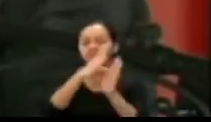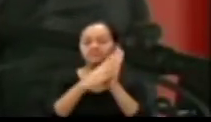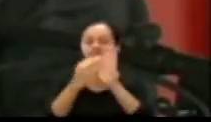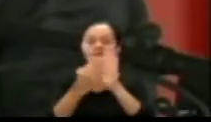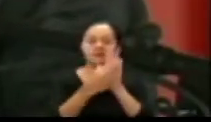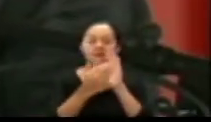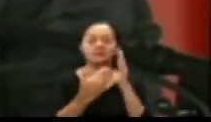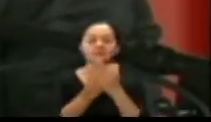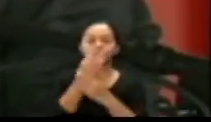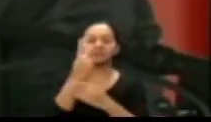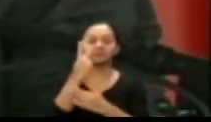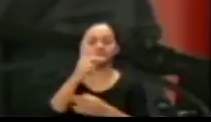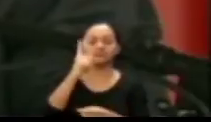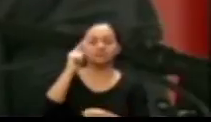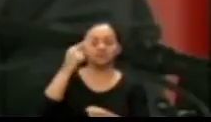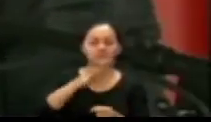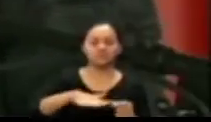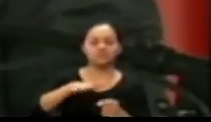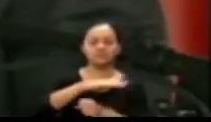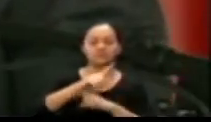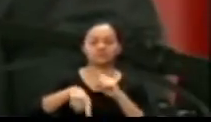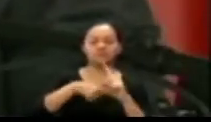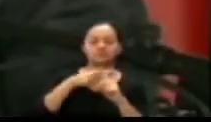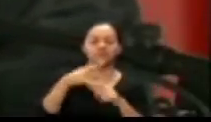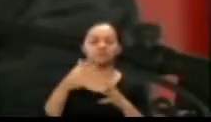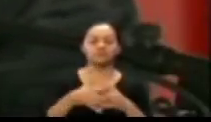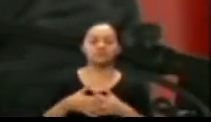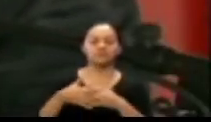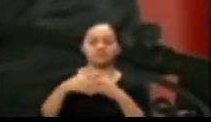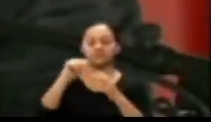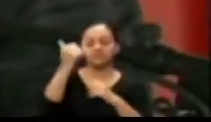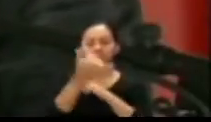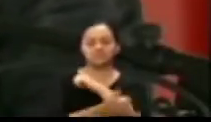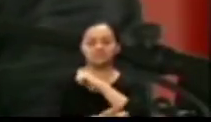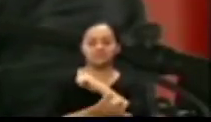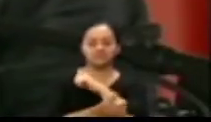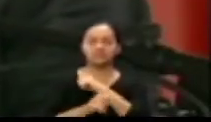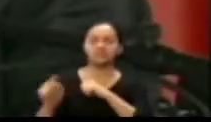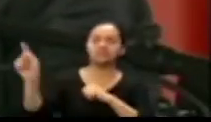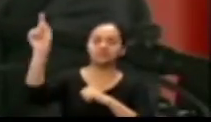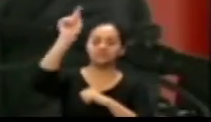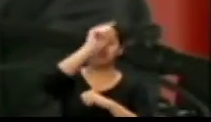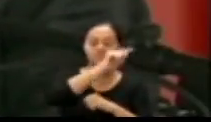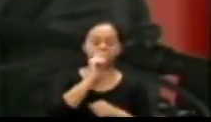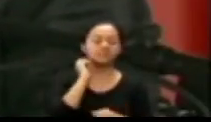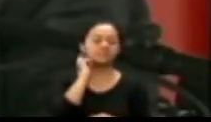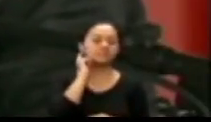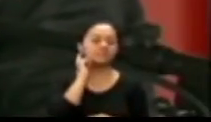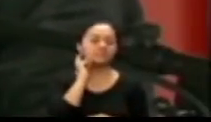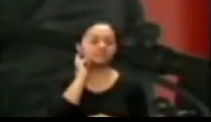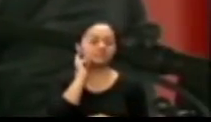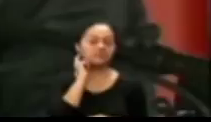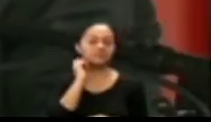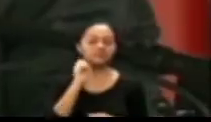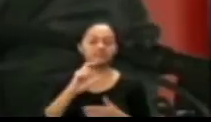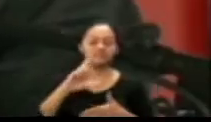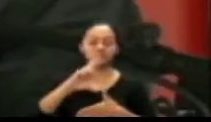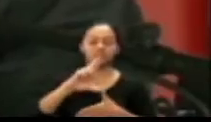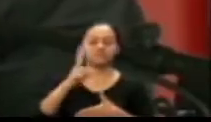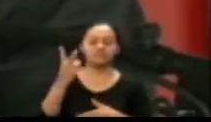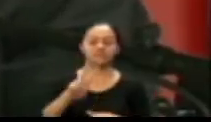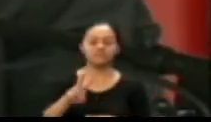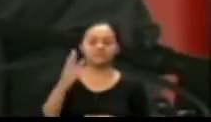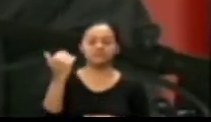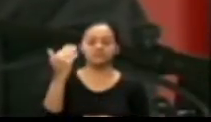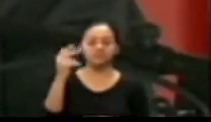replicar hacia otros estados y hacia otras naciones y, ¿por qué no?, hacia otros continentes. El AP 2015, la cita para